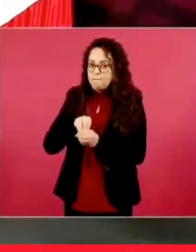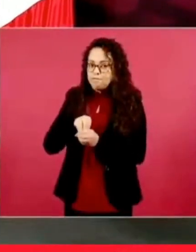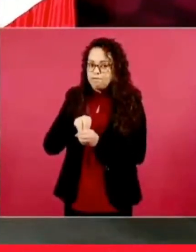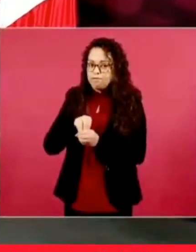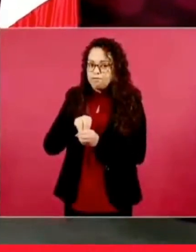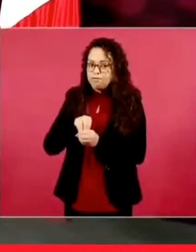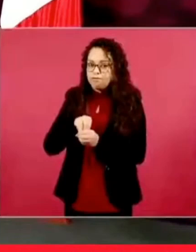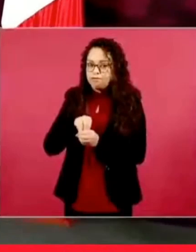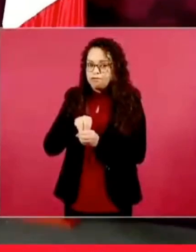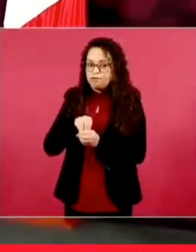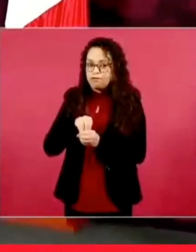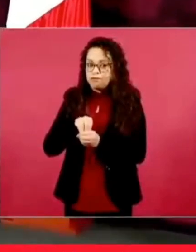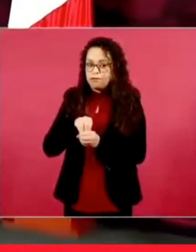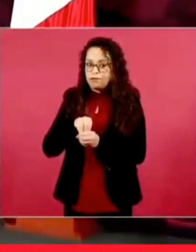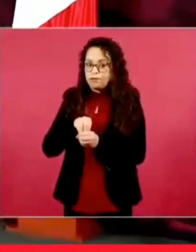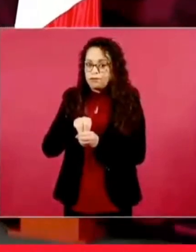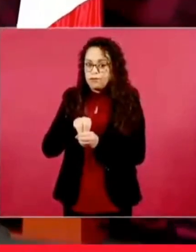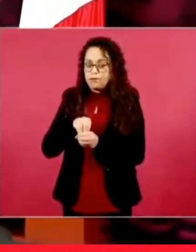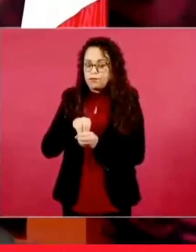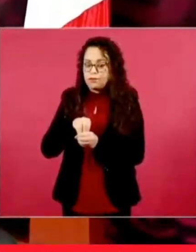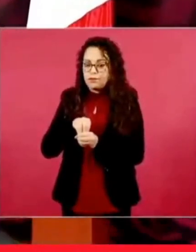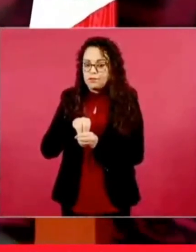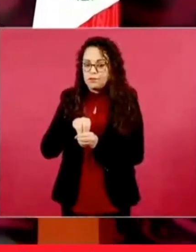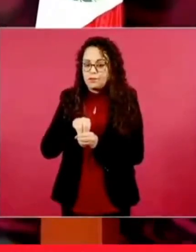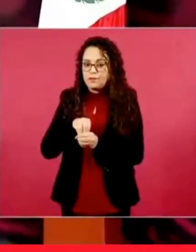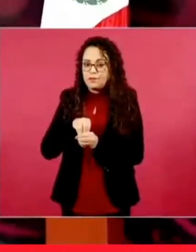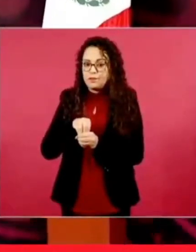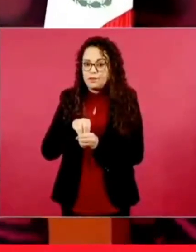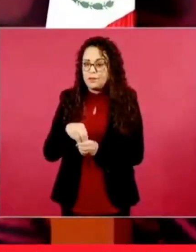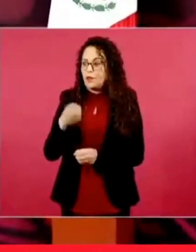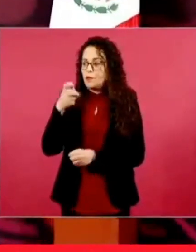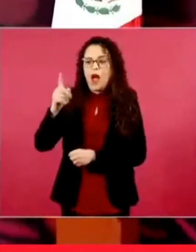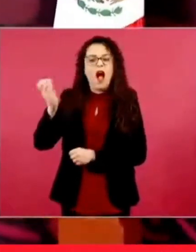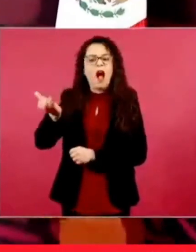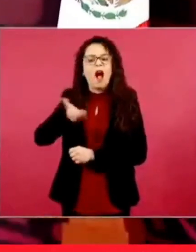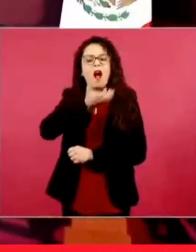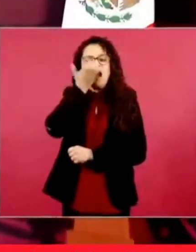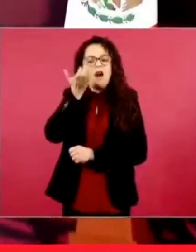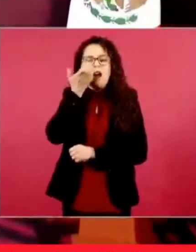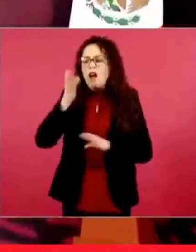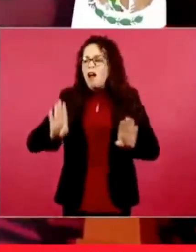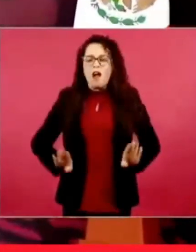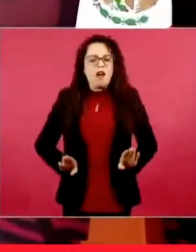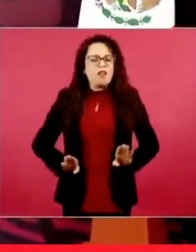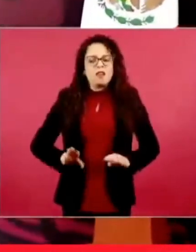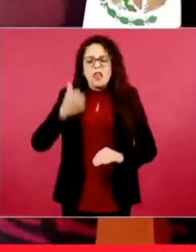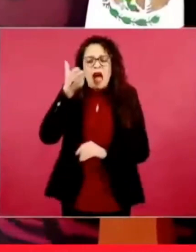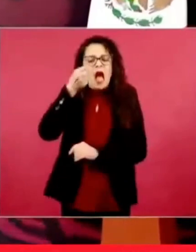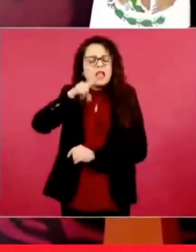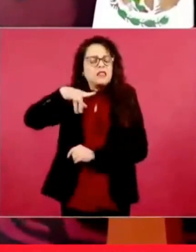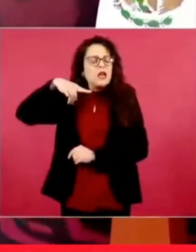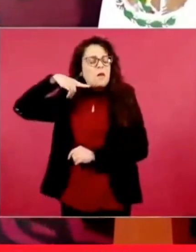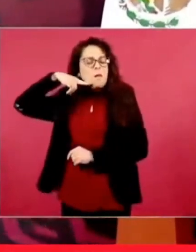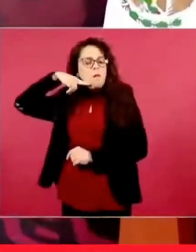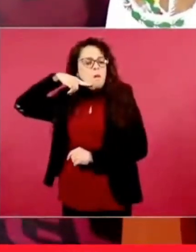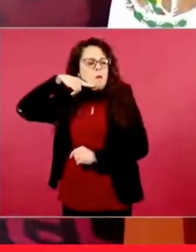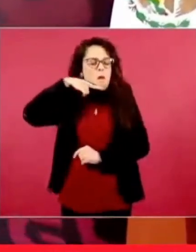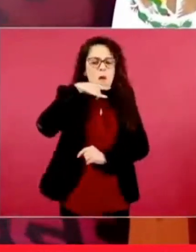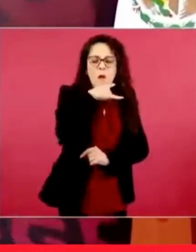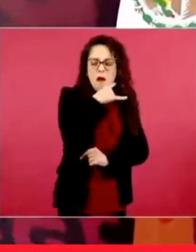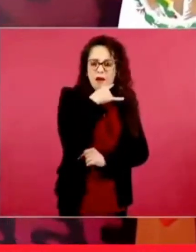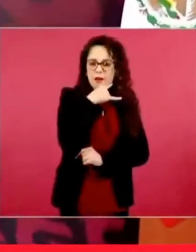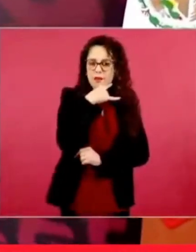Por eso lo de la doctrina de la hipocresía. Y ahora,